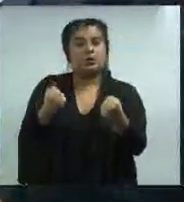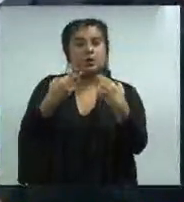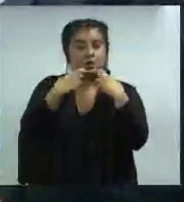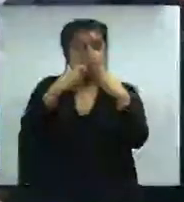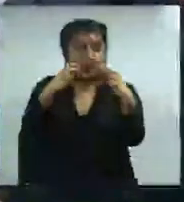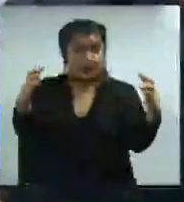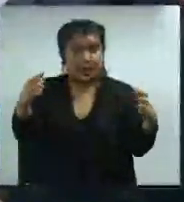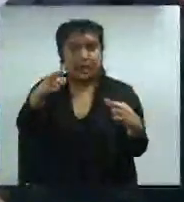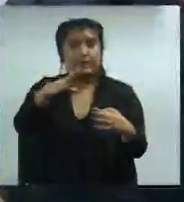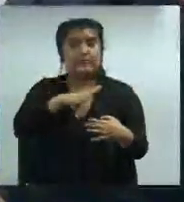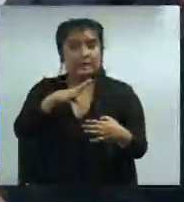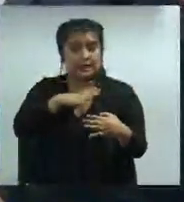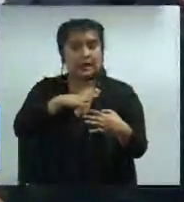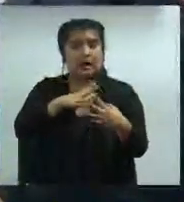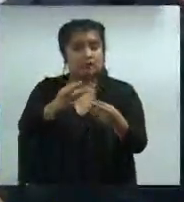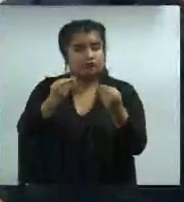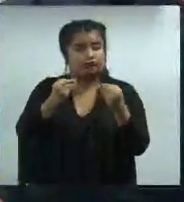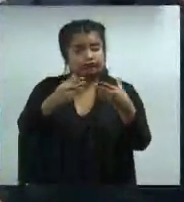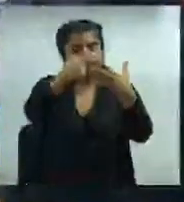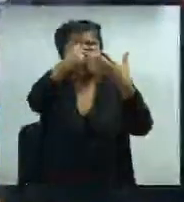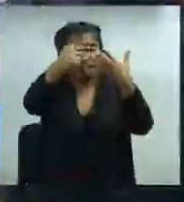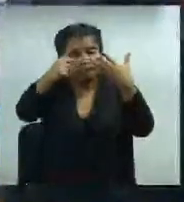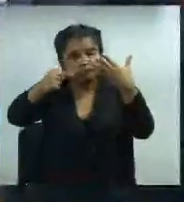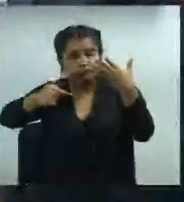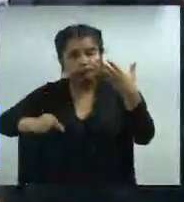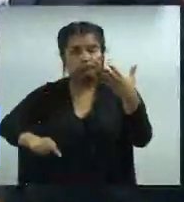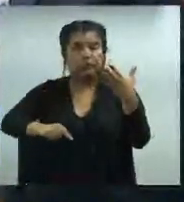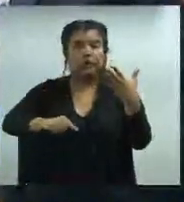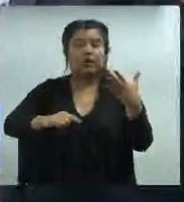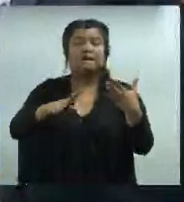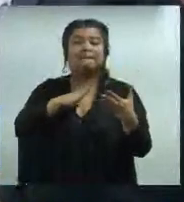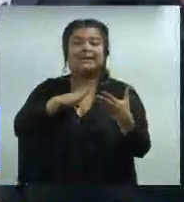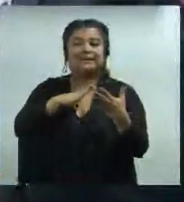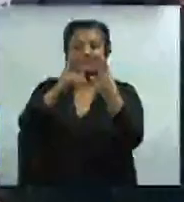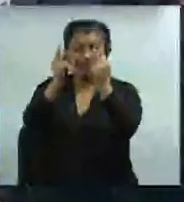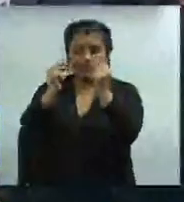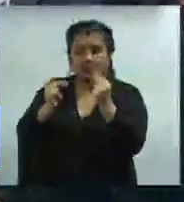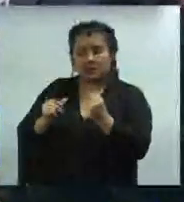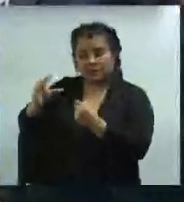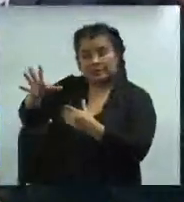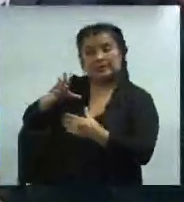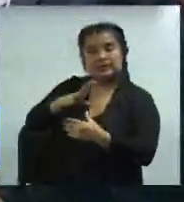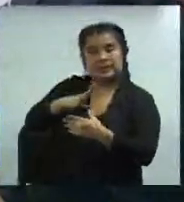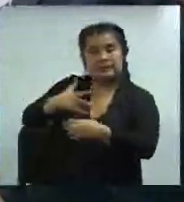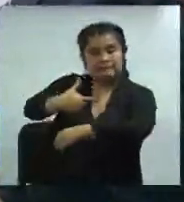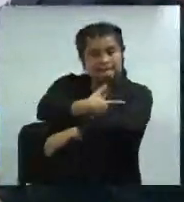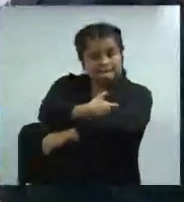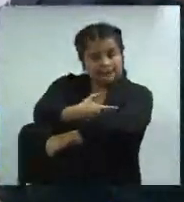tenga recursos suficientes para poder obtener las vacunas